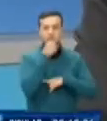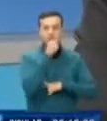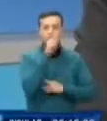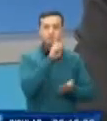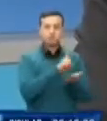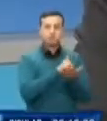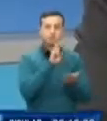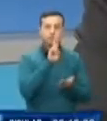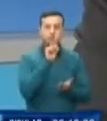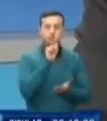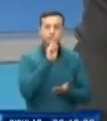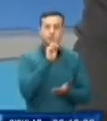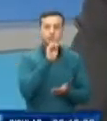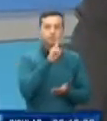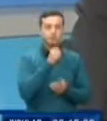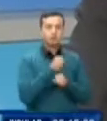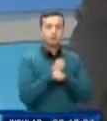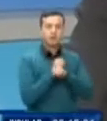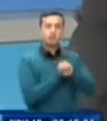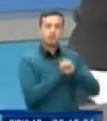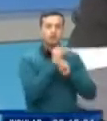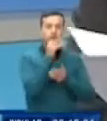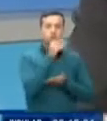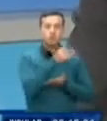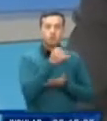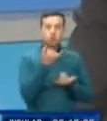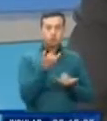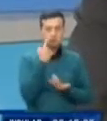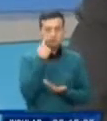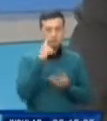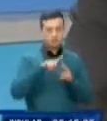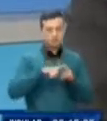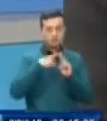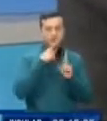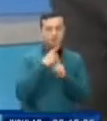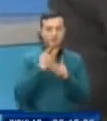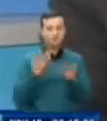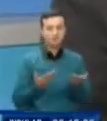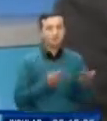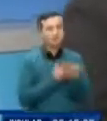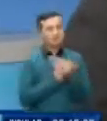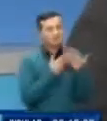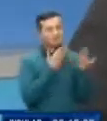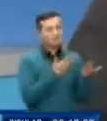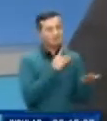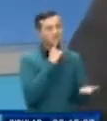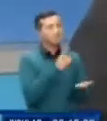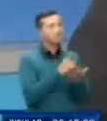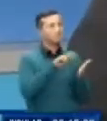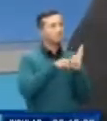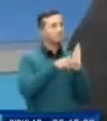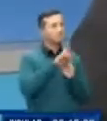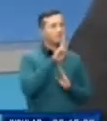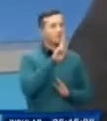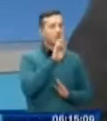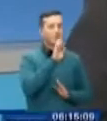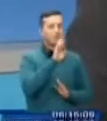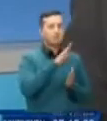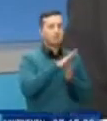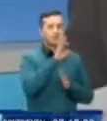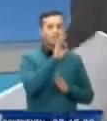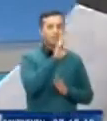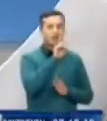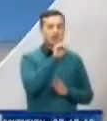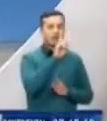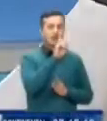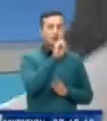doctor ramiro rivadeneira defensor del pueblo iniciamos de inmediato le damos la bienvenida y los saludamos al arquitecto fernando cordero quien